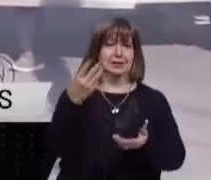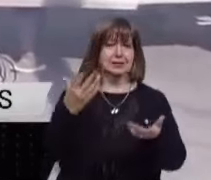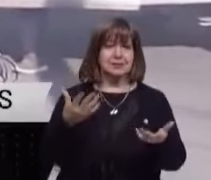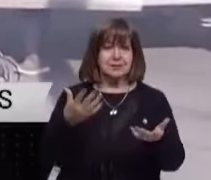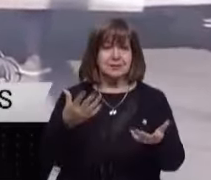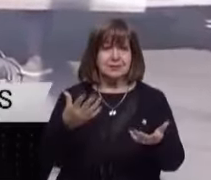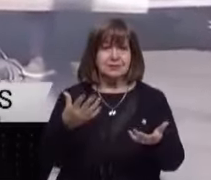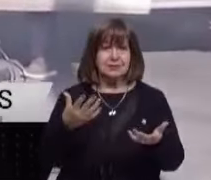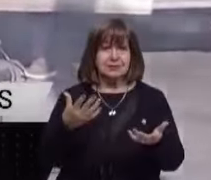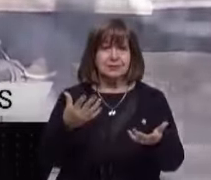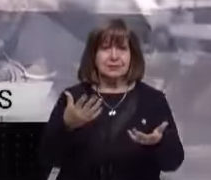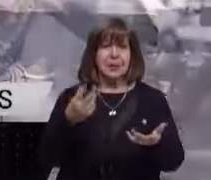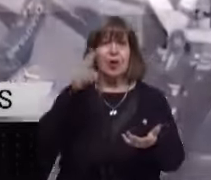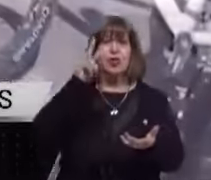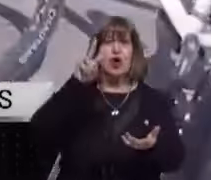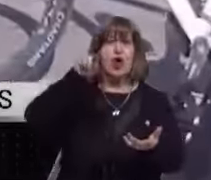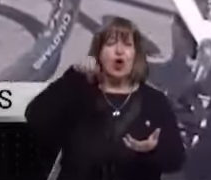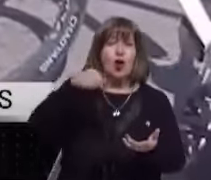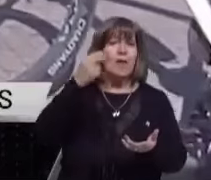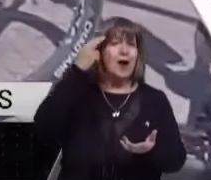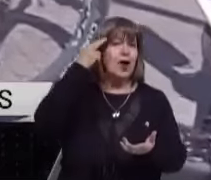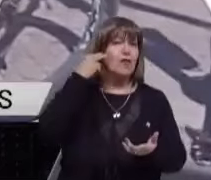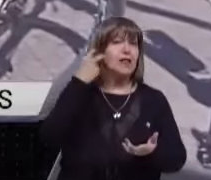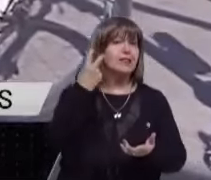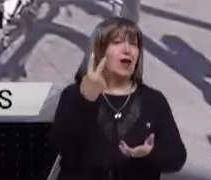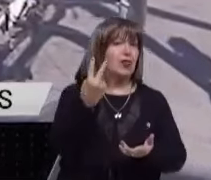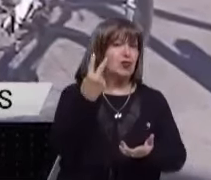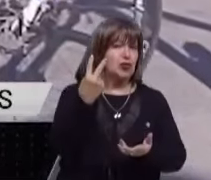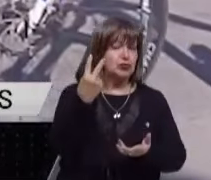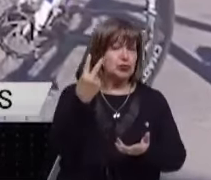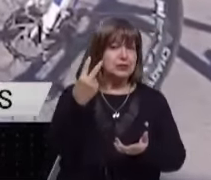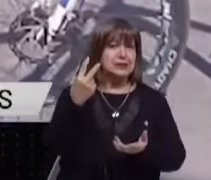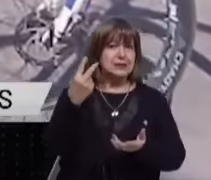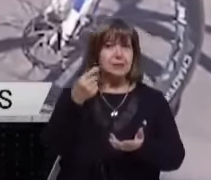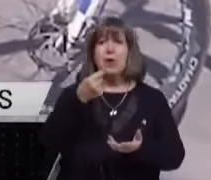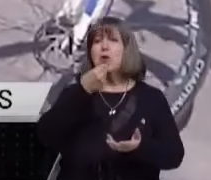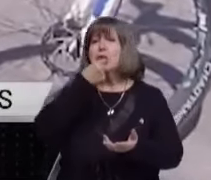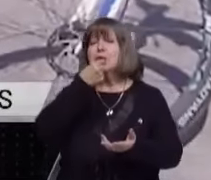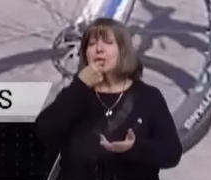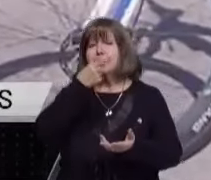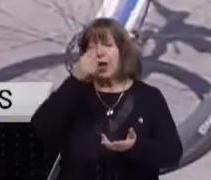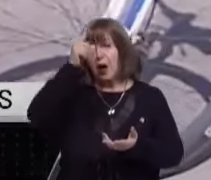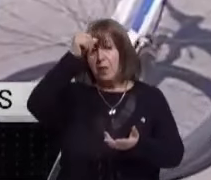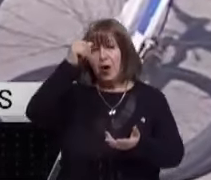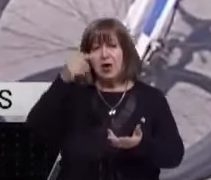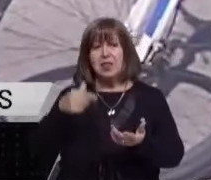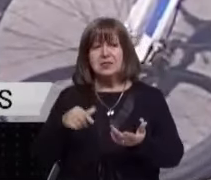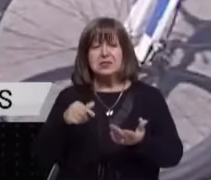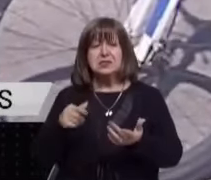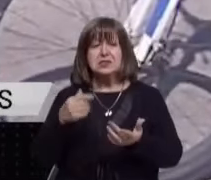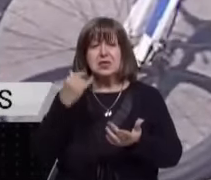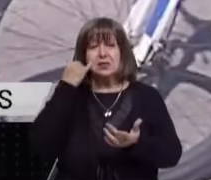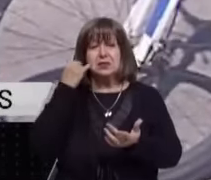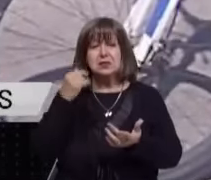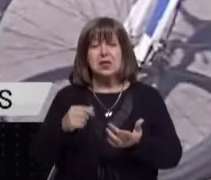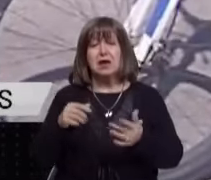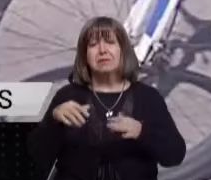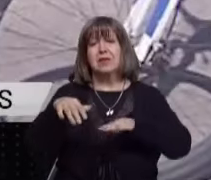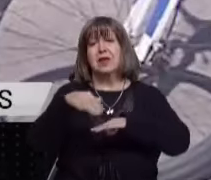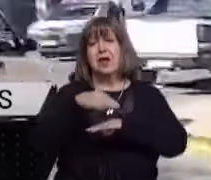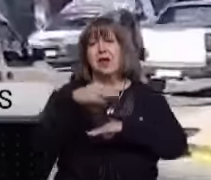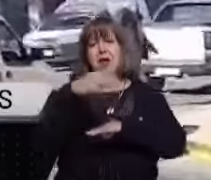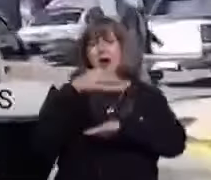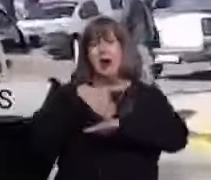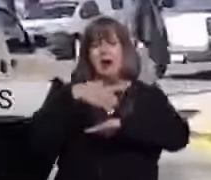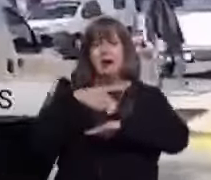ley Mendoza. Sí, escuchaste bien, 2.92 gramos de alcohol en sangre. El móvil patrullaba por calles Independencia y 25 de